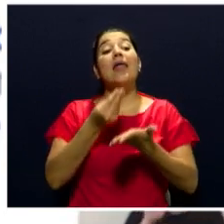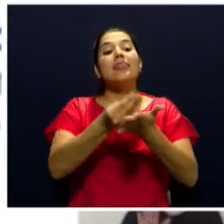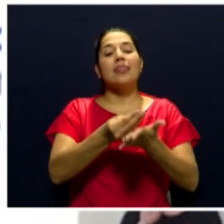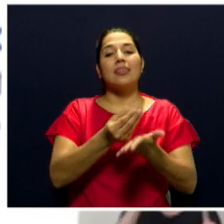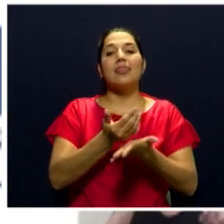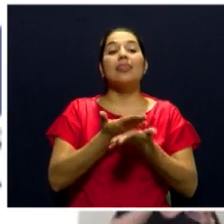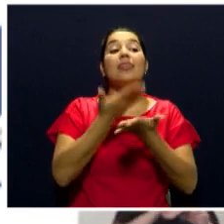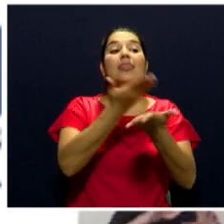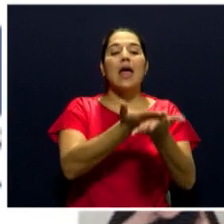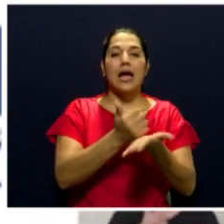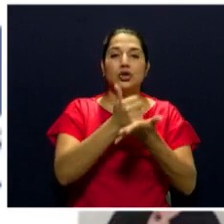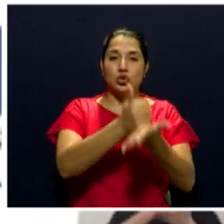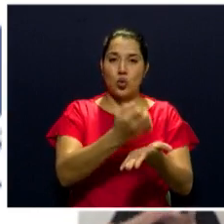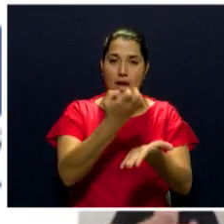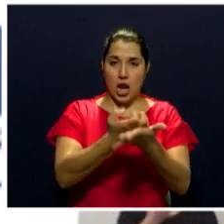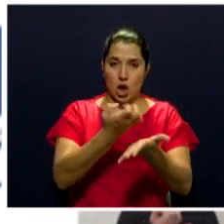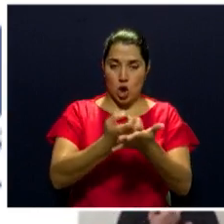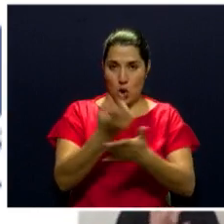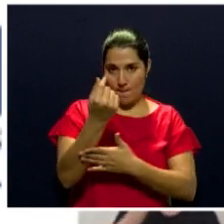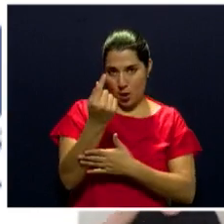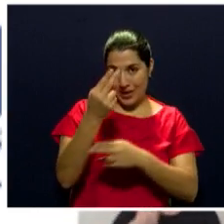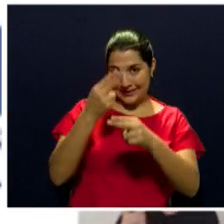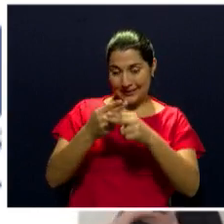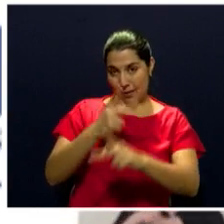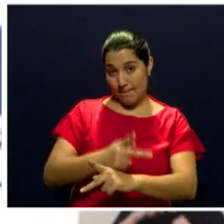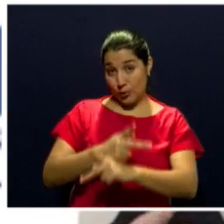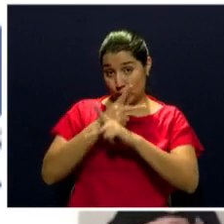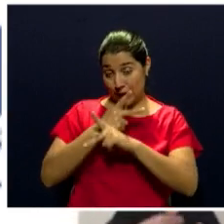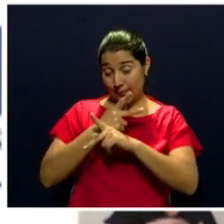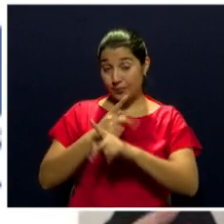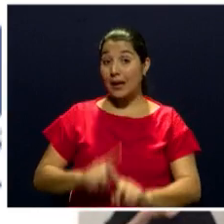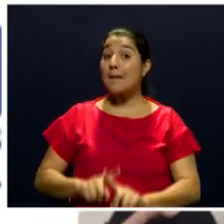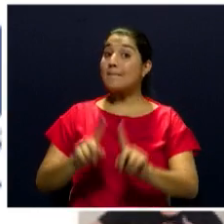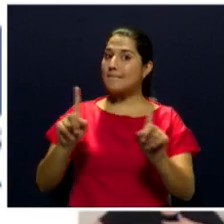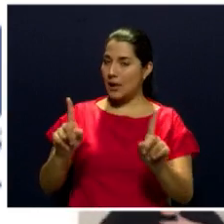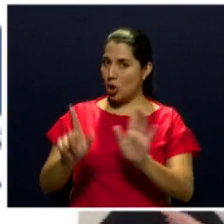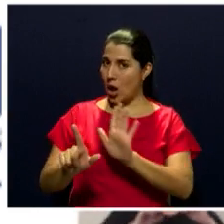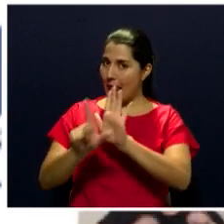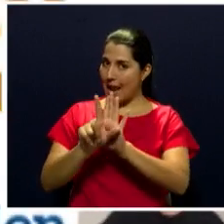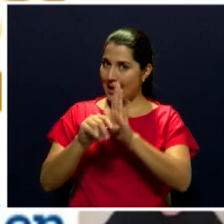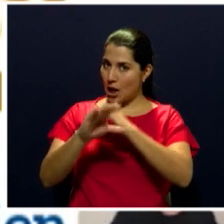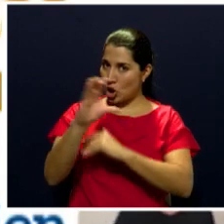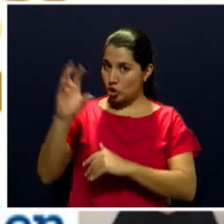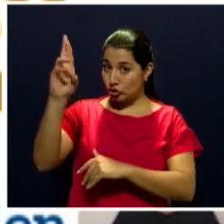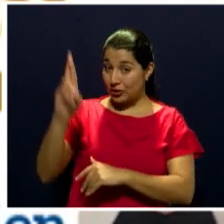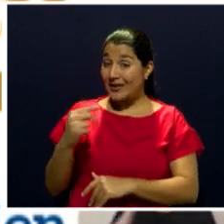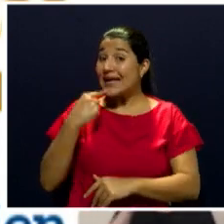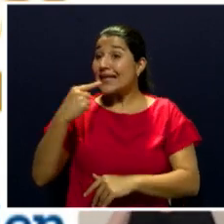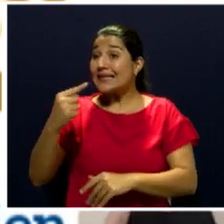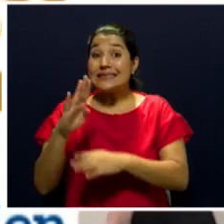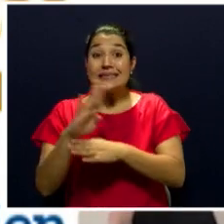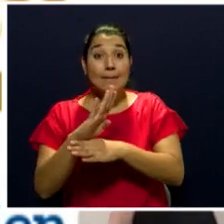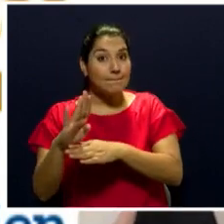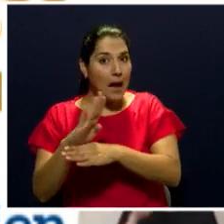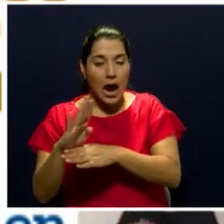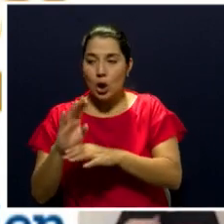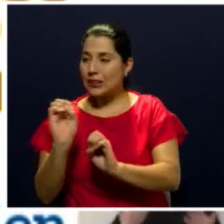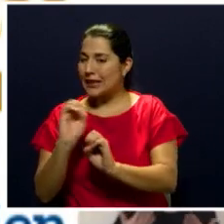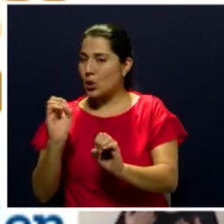del Bono Proteger. Sin embargo, según lo estipulan nuestras leyes, las entidades bancarias no pueden